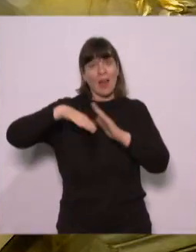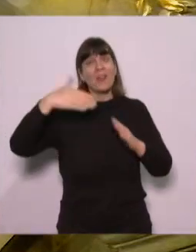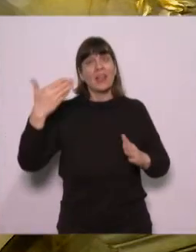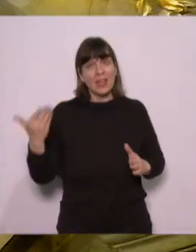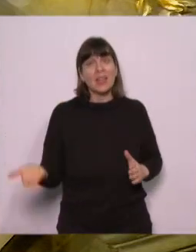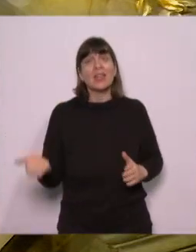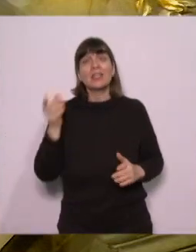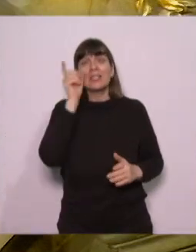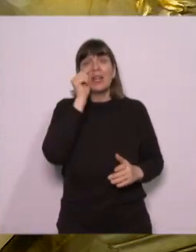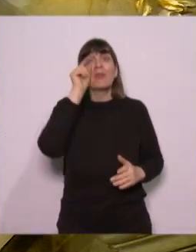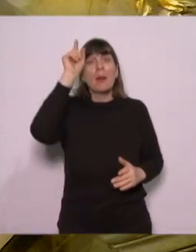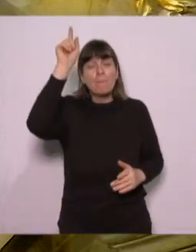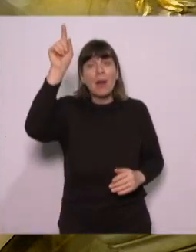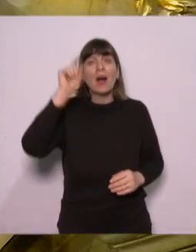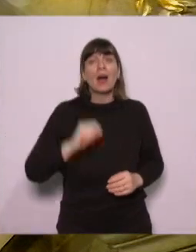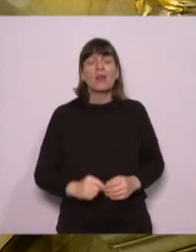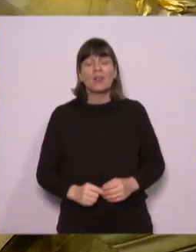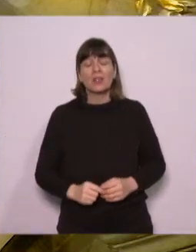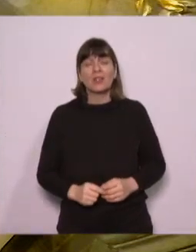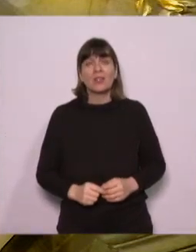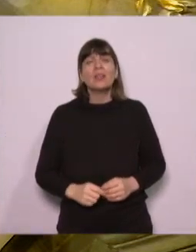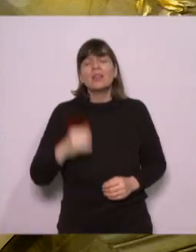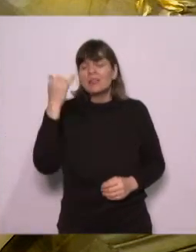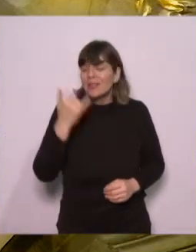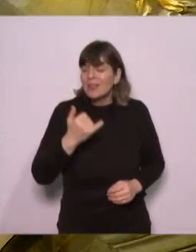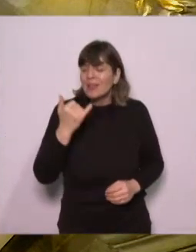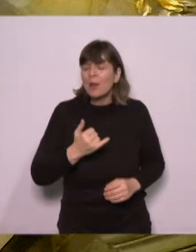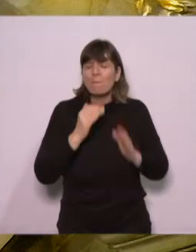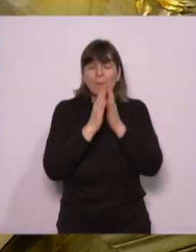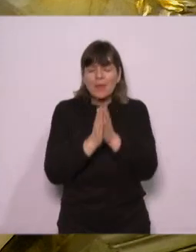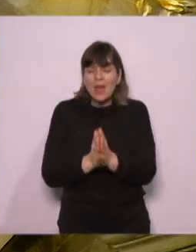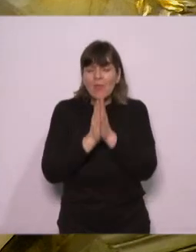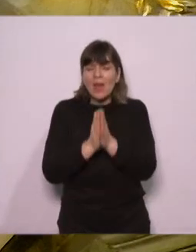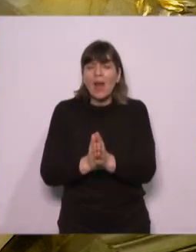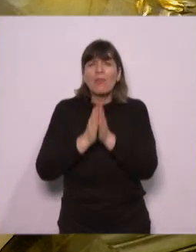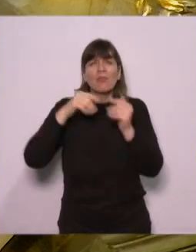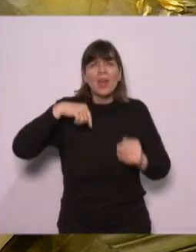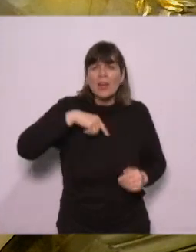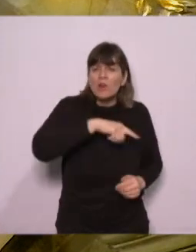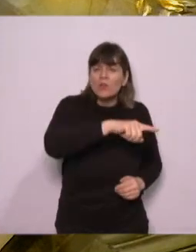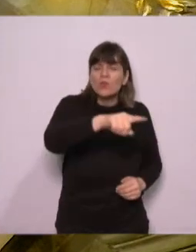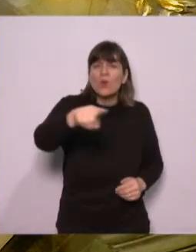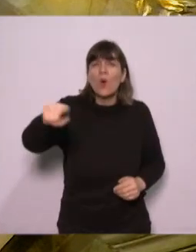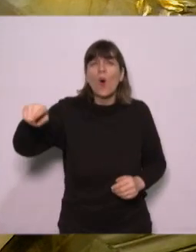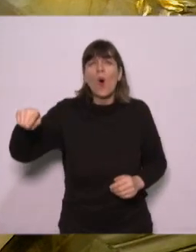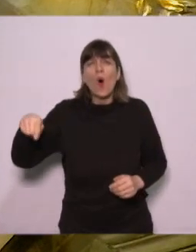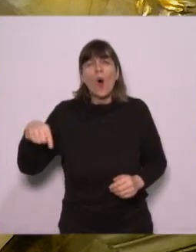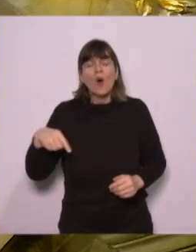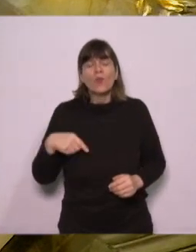está sentado a la derecha del Padre, ten piedad